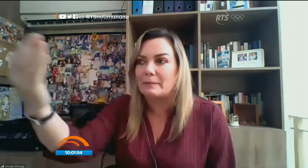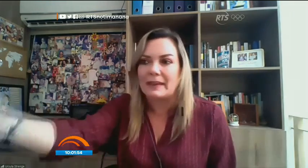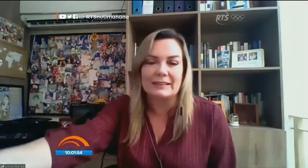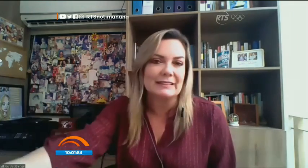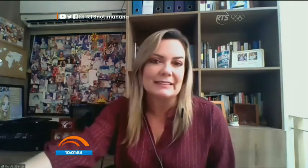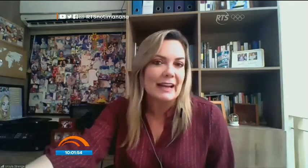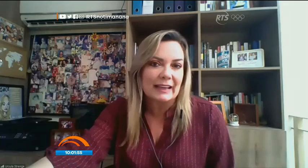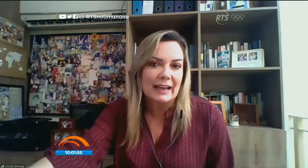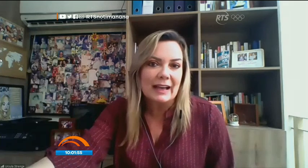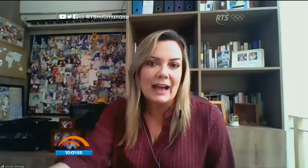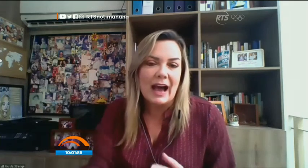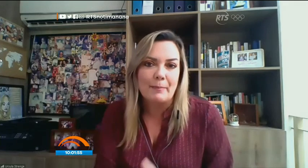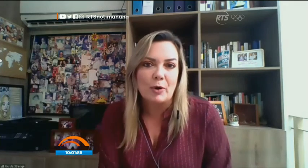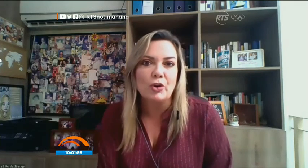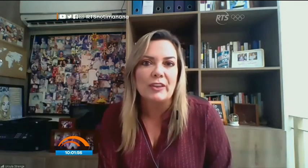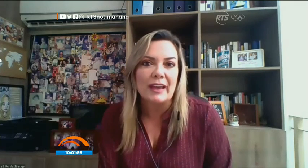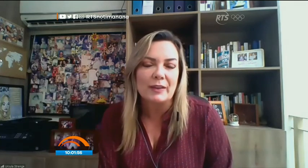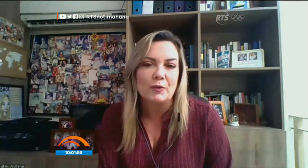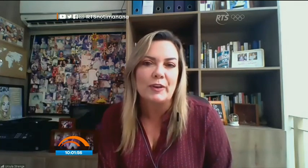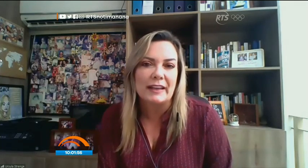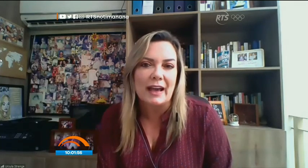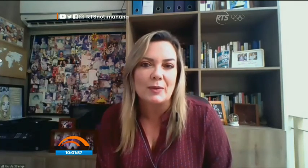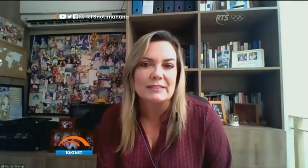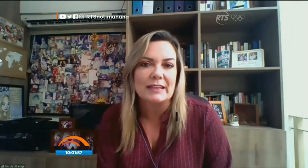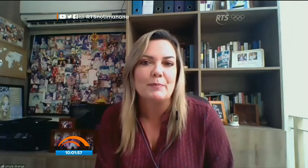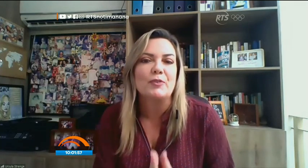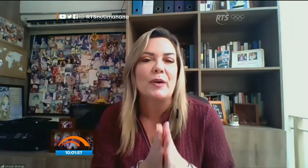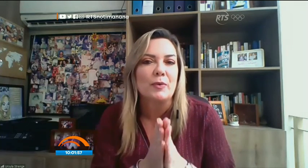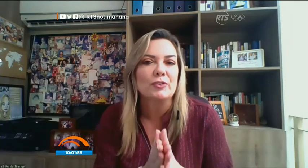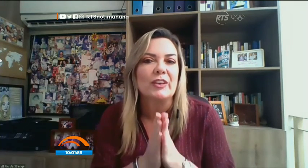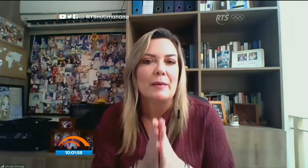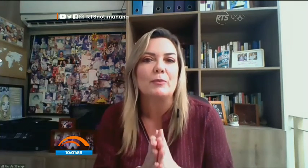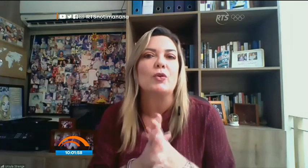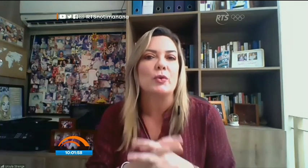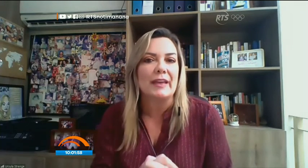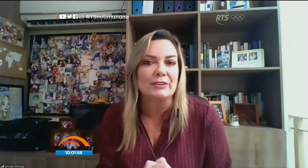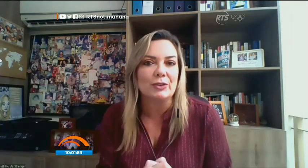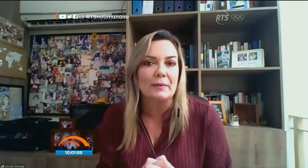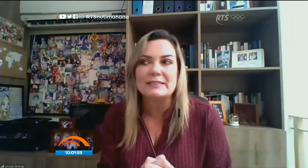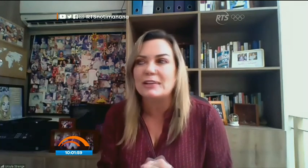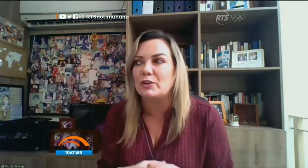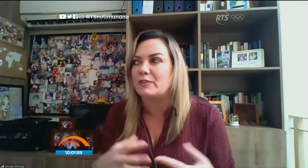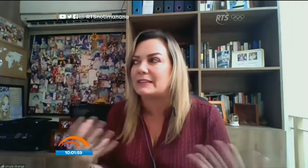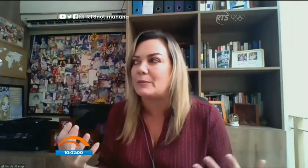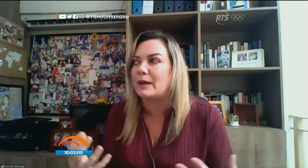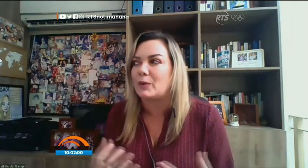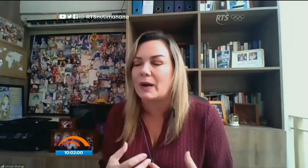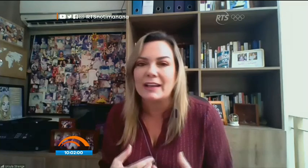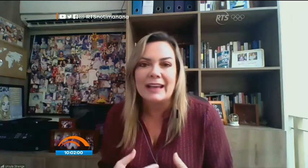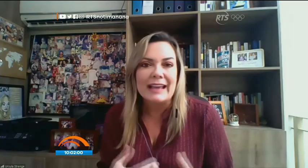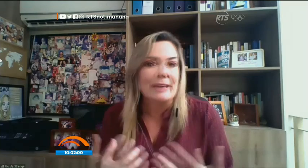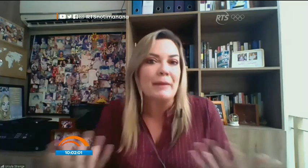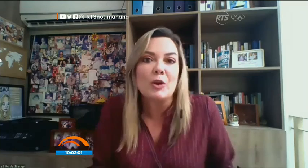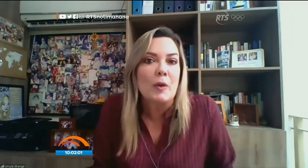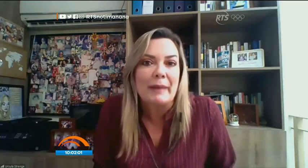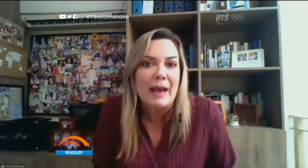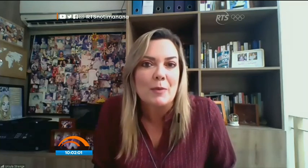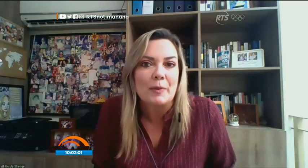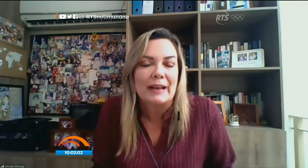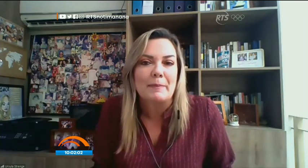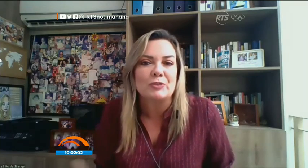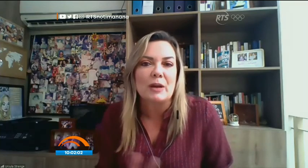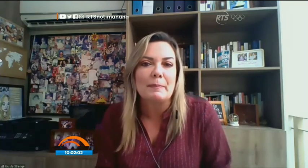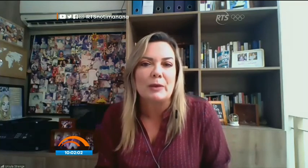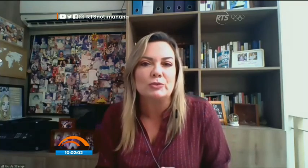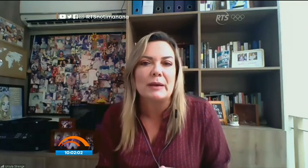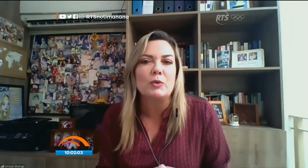también cerca a pocos días de un feriado, así que por favor sigámonos cuidando, a veces nos infectamos en lugar que menos lo esperamos, porque las